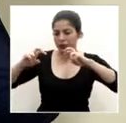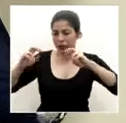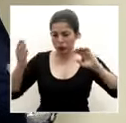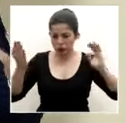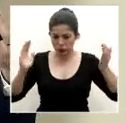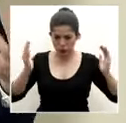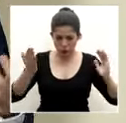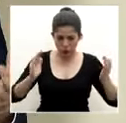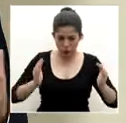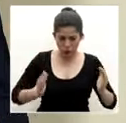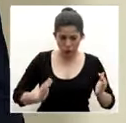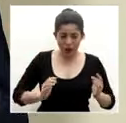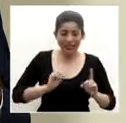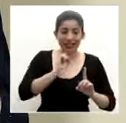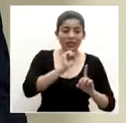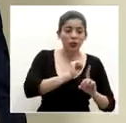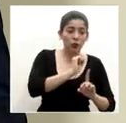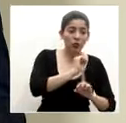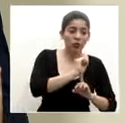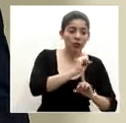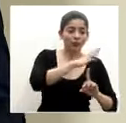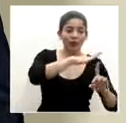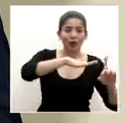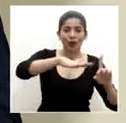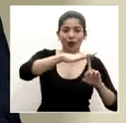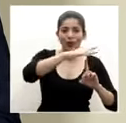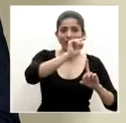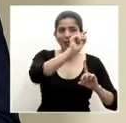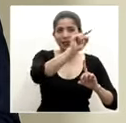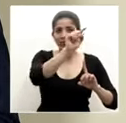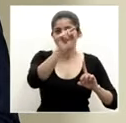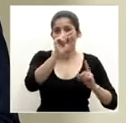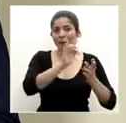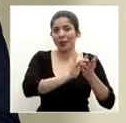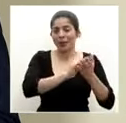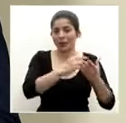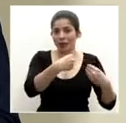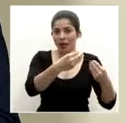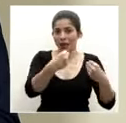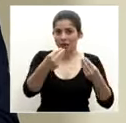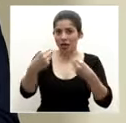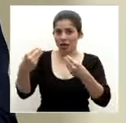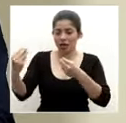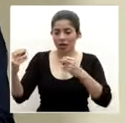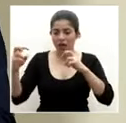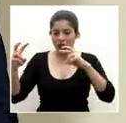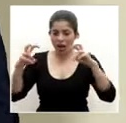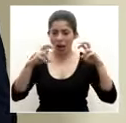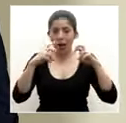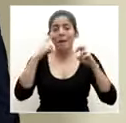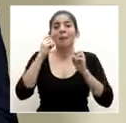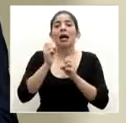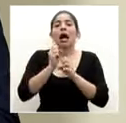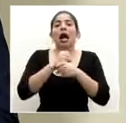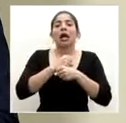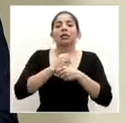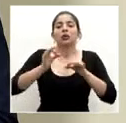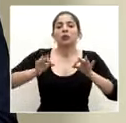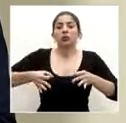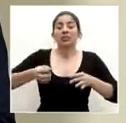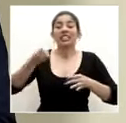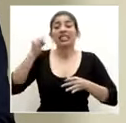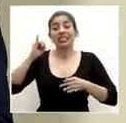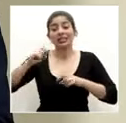contrastar las situaciones y los contextos en los que se está dando el medicamento y hacer una valoración si